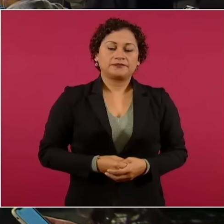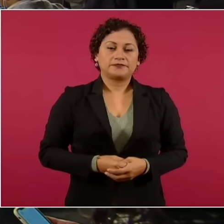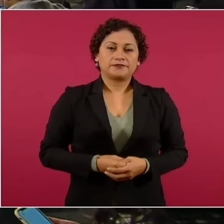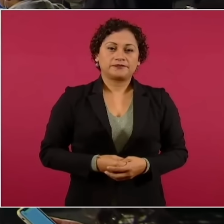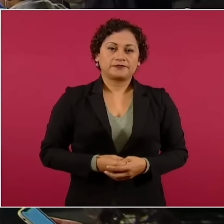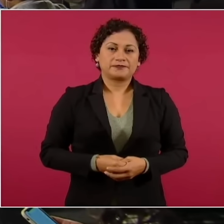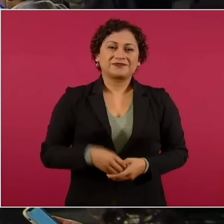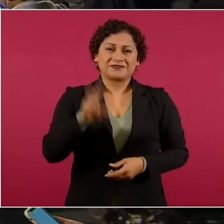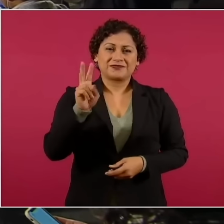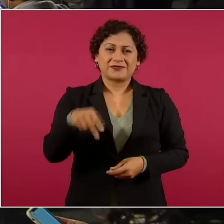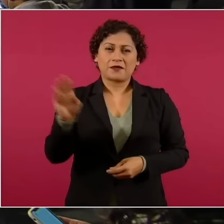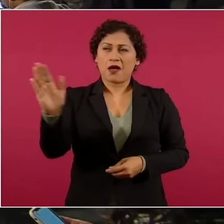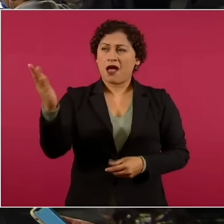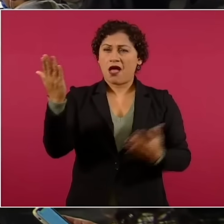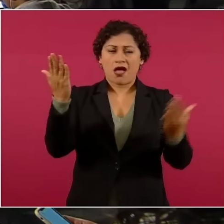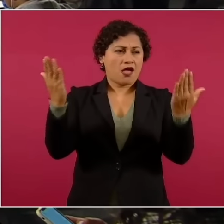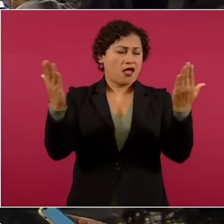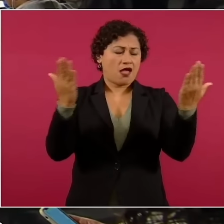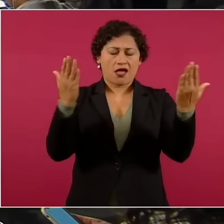Que aturde.